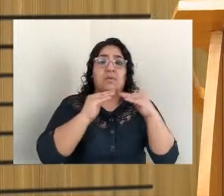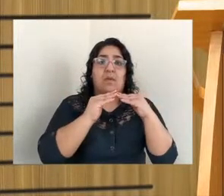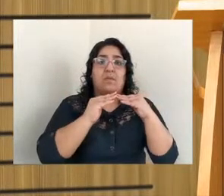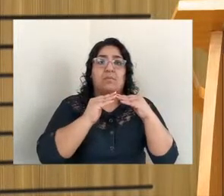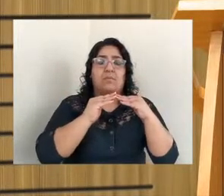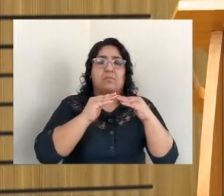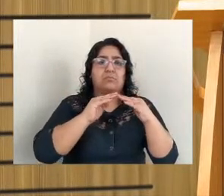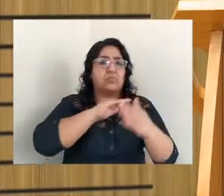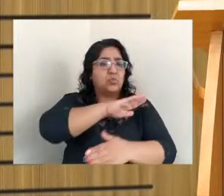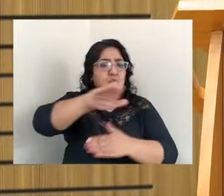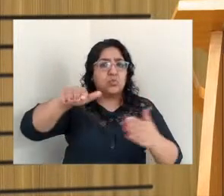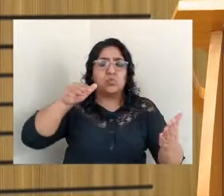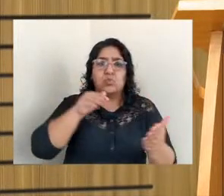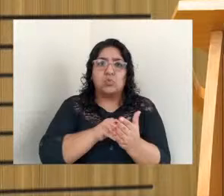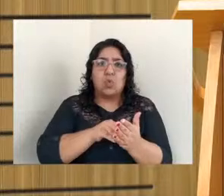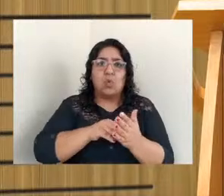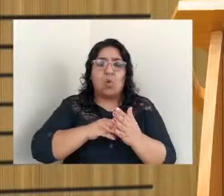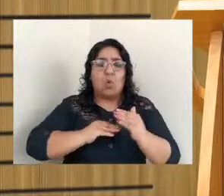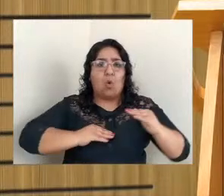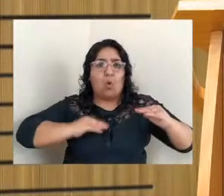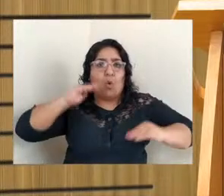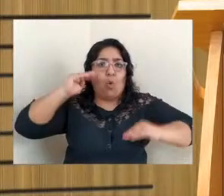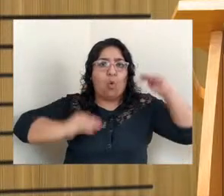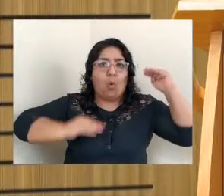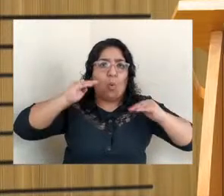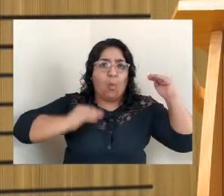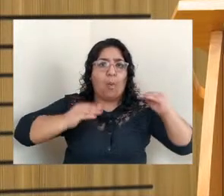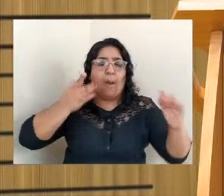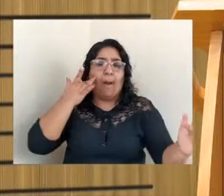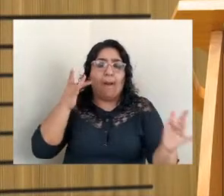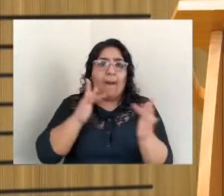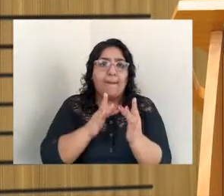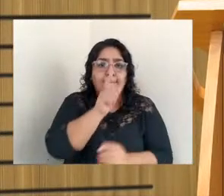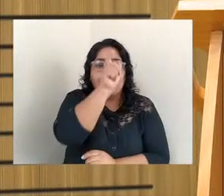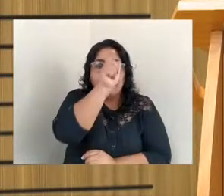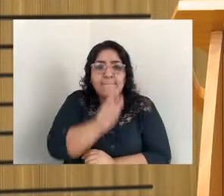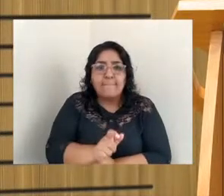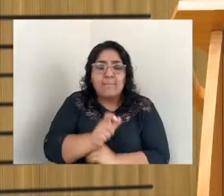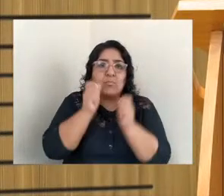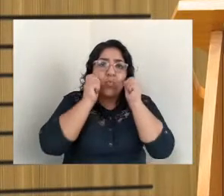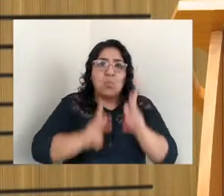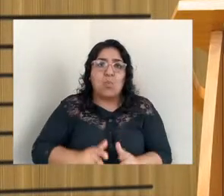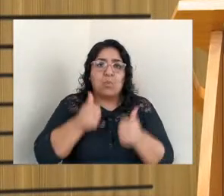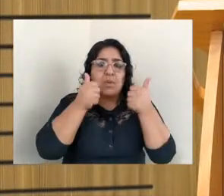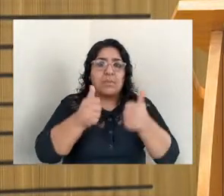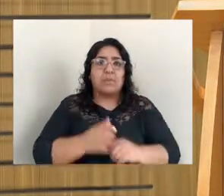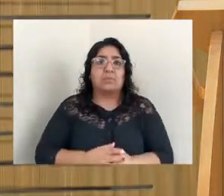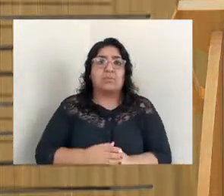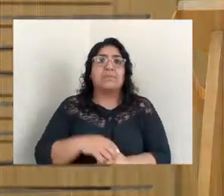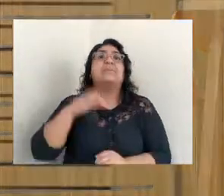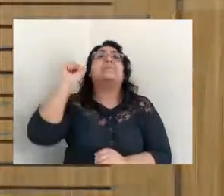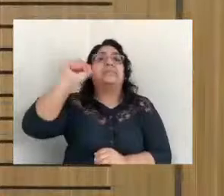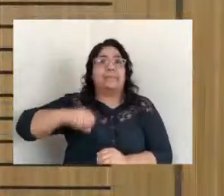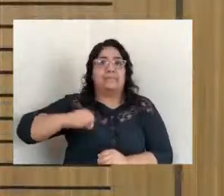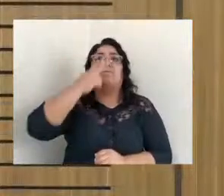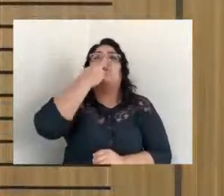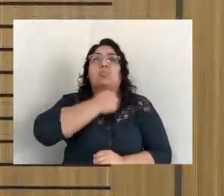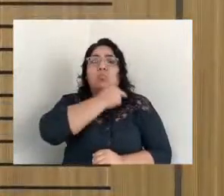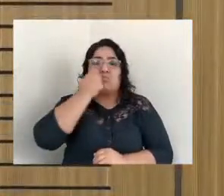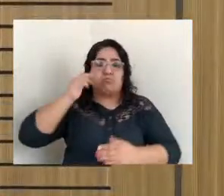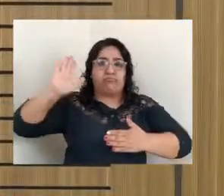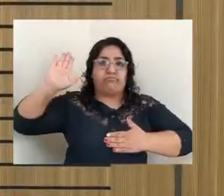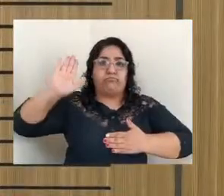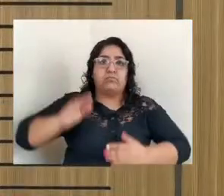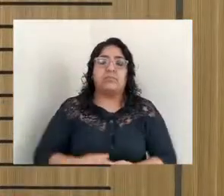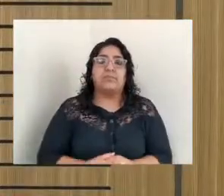equidad, centrando todas sus competencias en beneficio de la persona humana y del bien común? Sí, lo